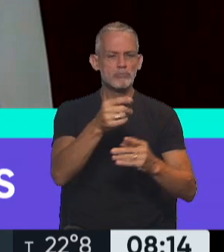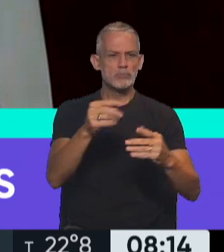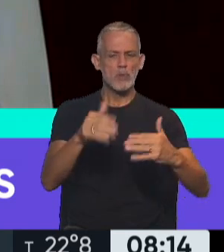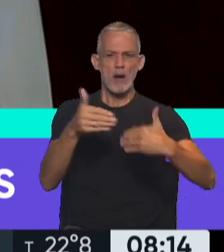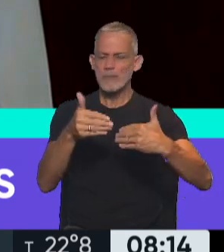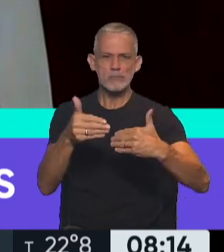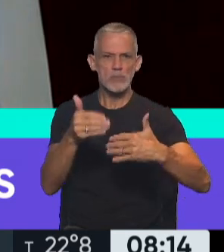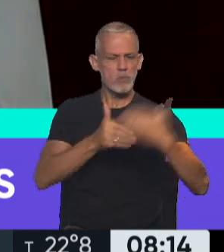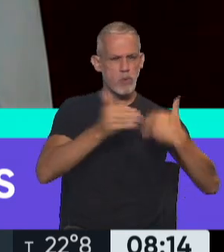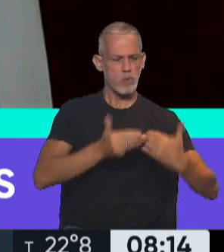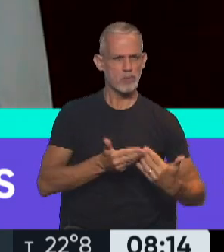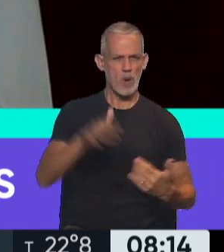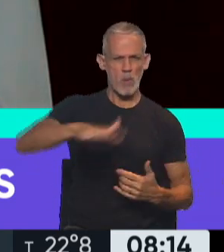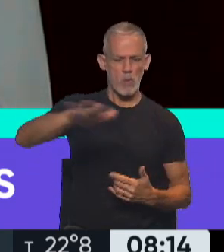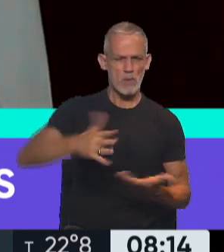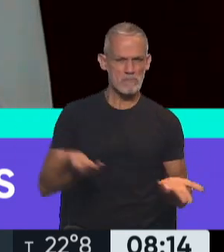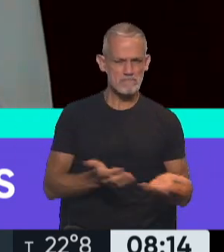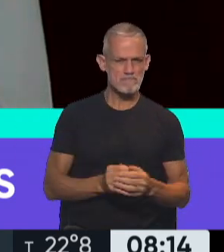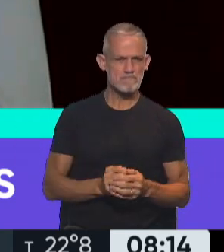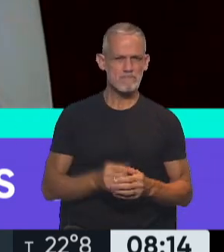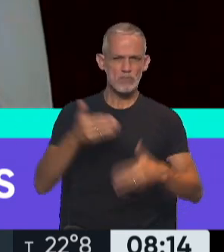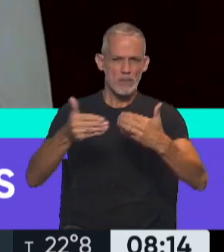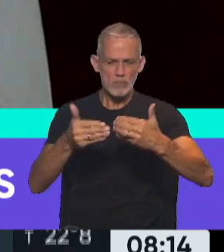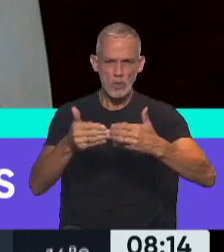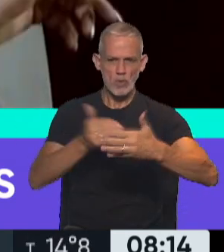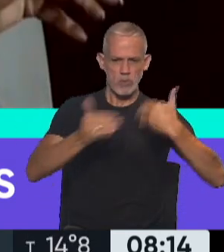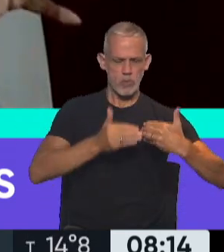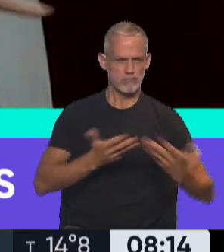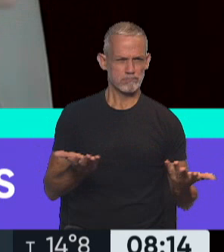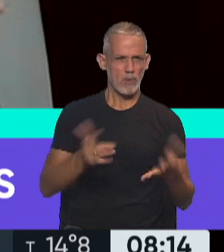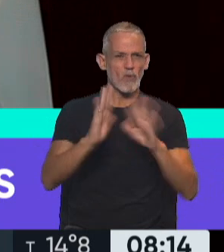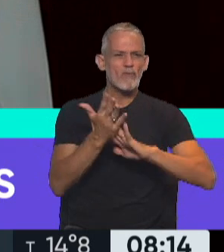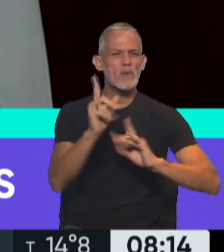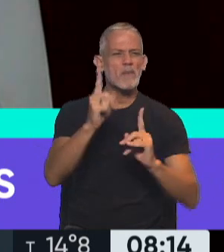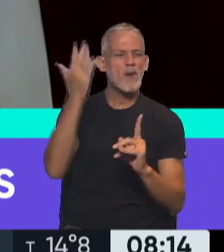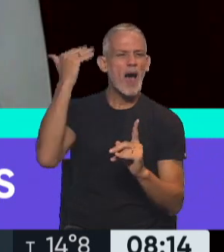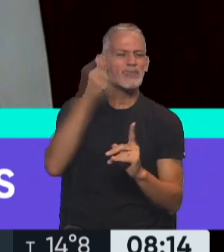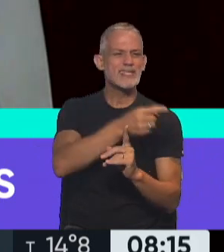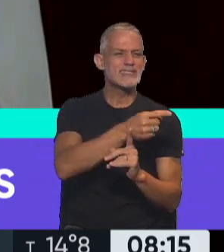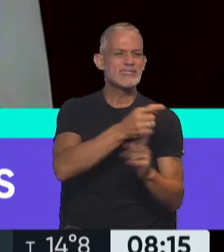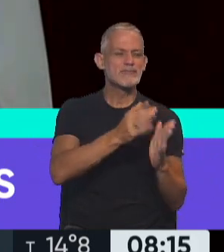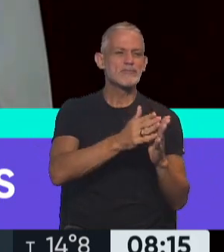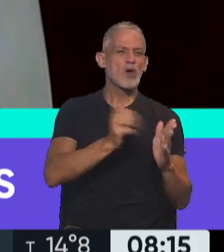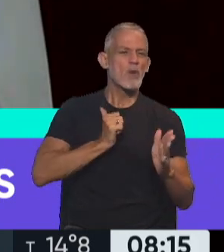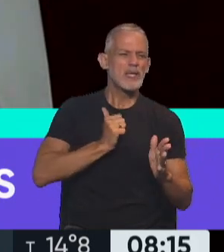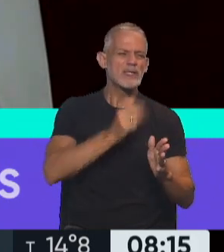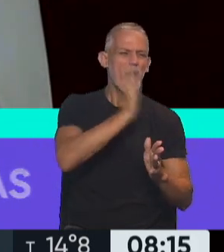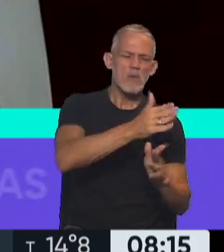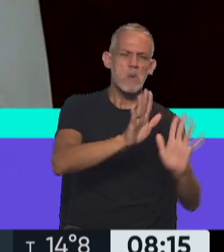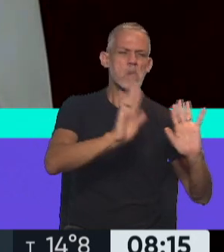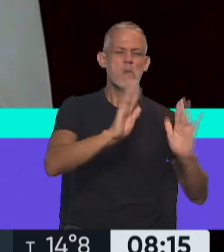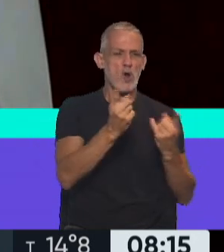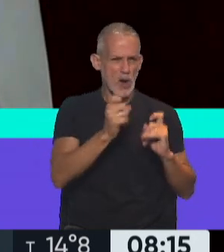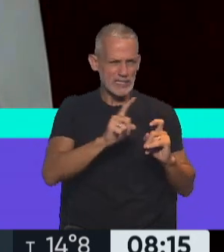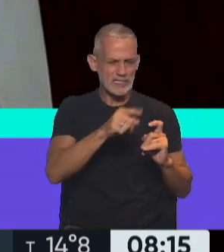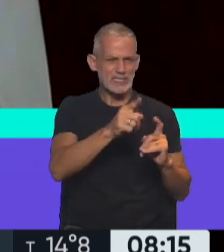retrocesos en los pueblos, no ya bajo la forma de lo que habían sido los golpes militares, ya no es